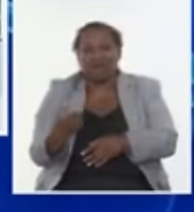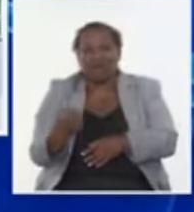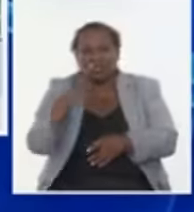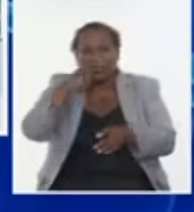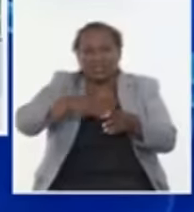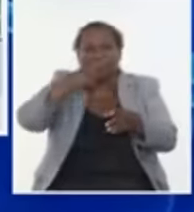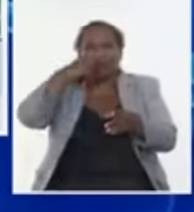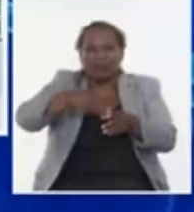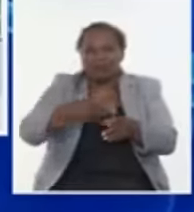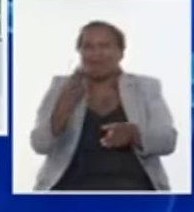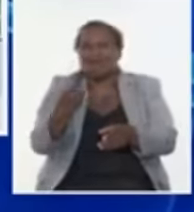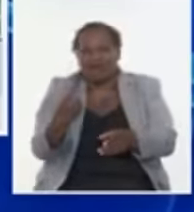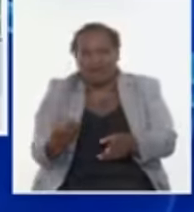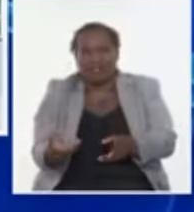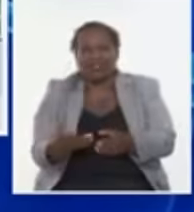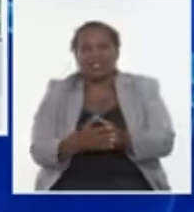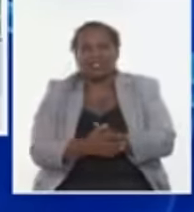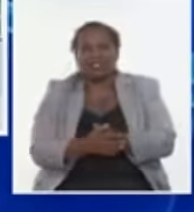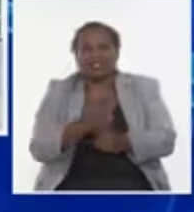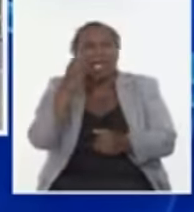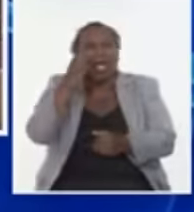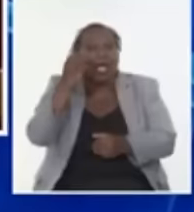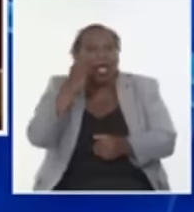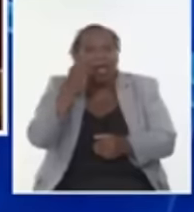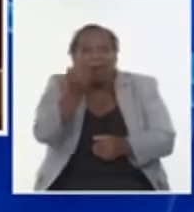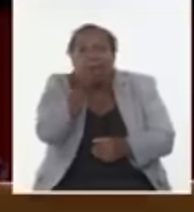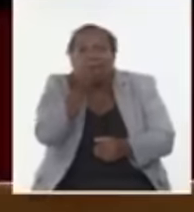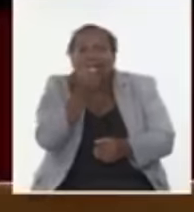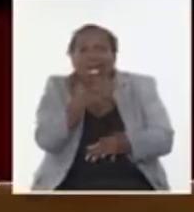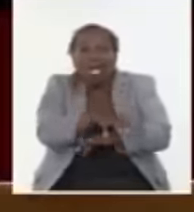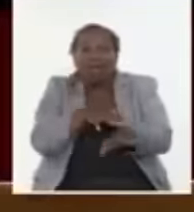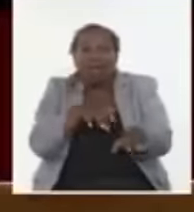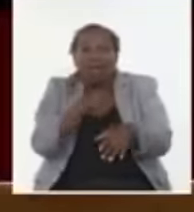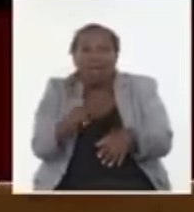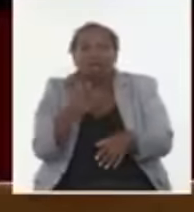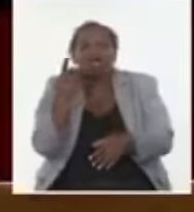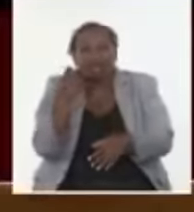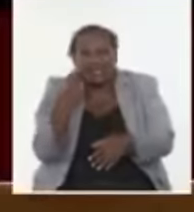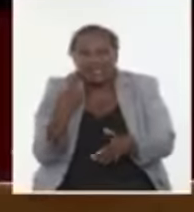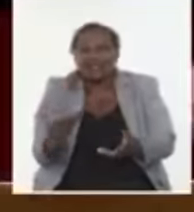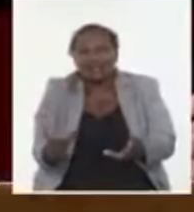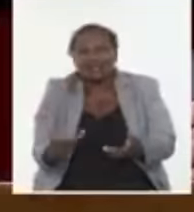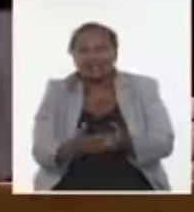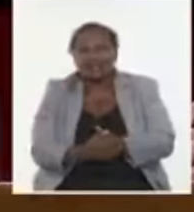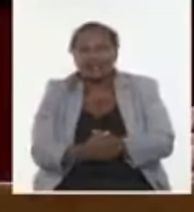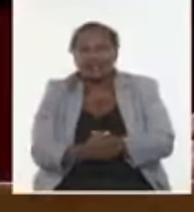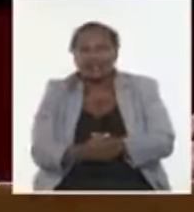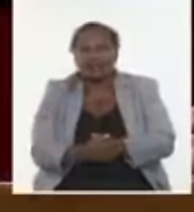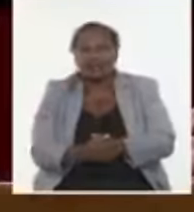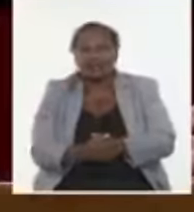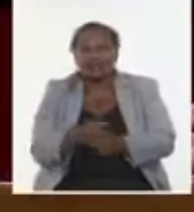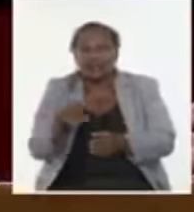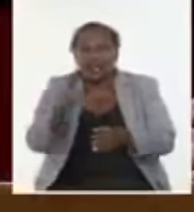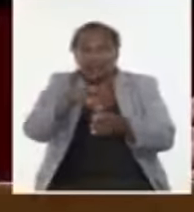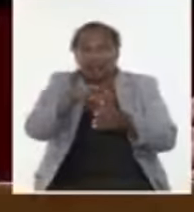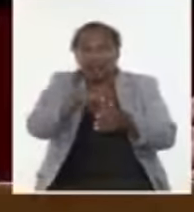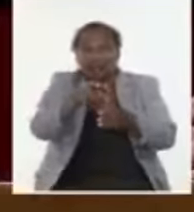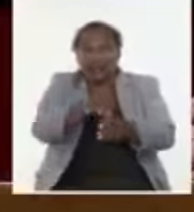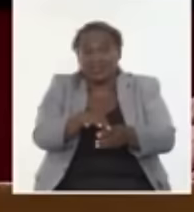combustibles, los piensos para los animales. Y es verdad que usted siembra sin esos